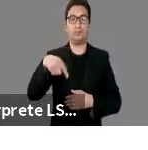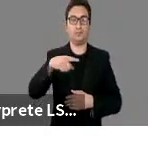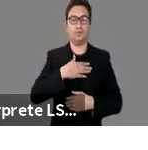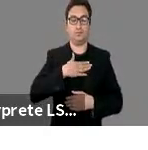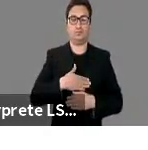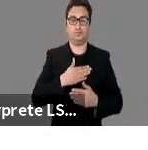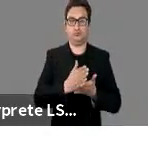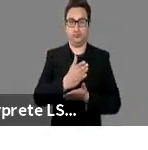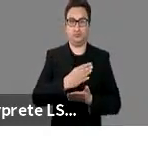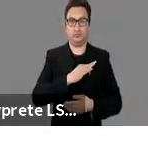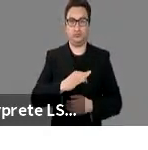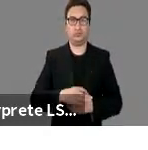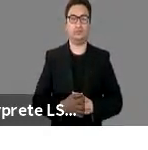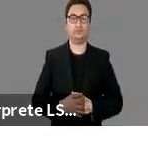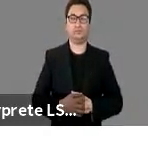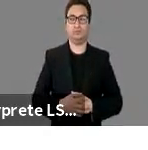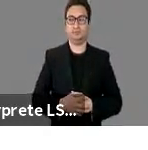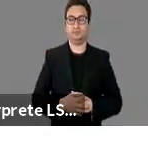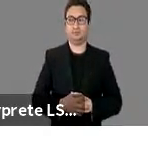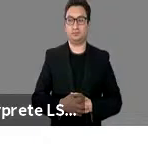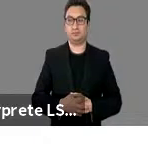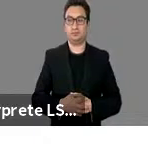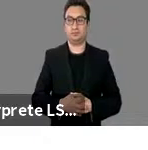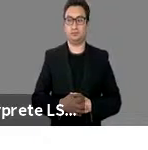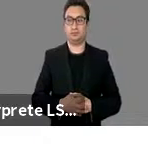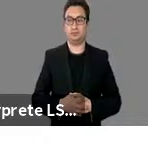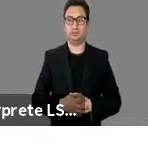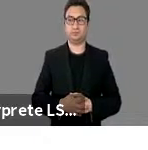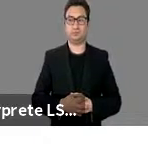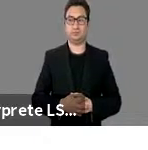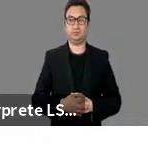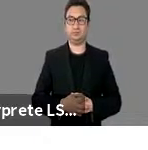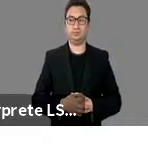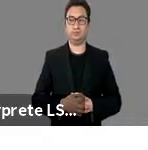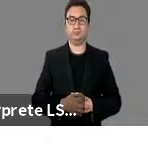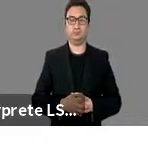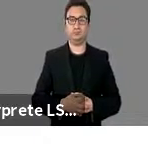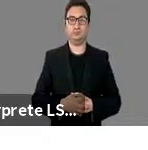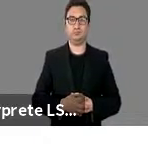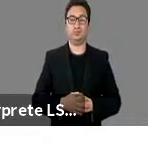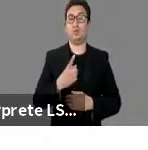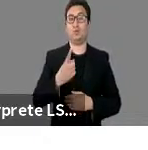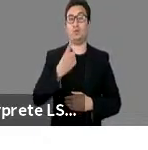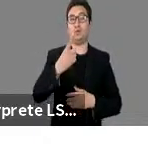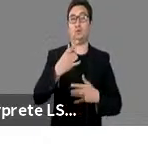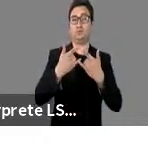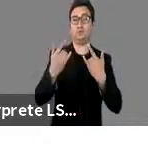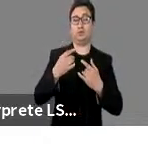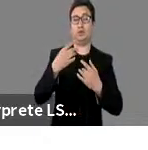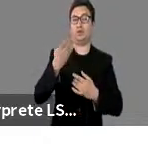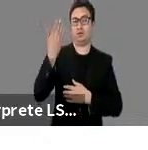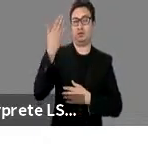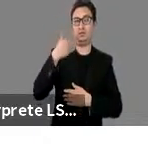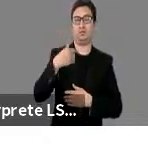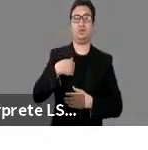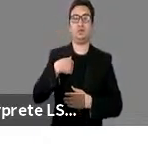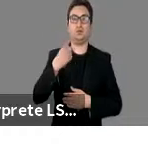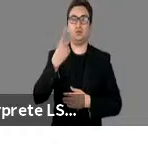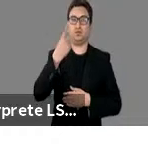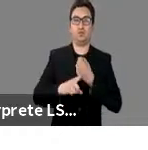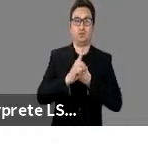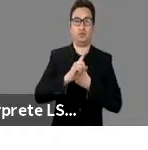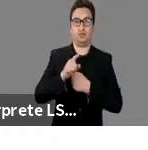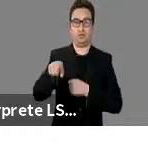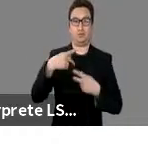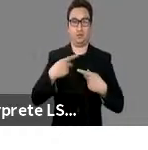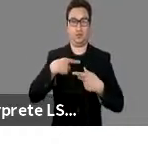con discapacidad visual. Va mi actuaria a emplazarlo, lo emplaza, le da copias de traslado de la